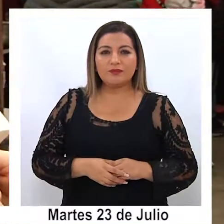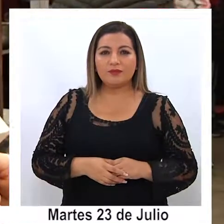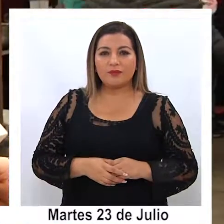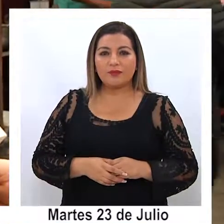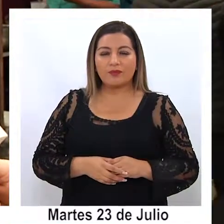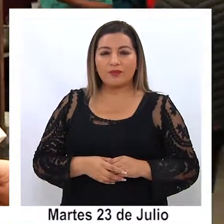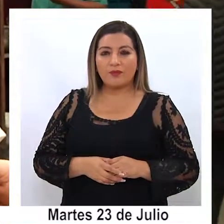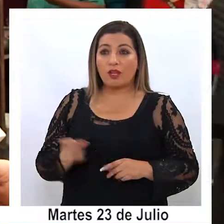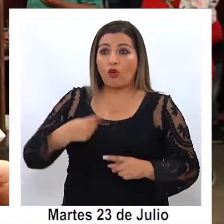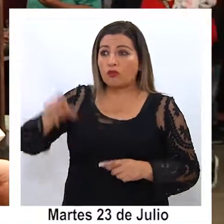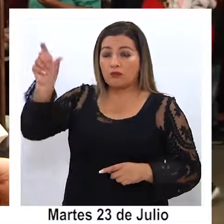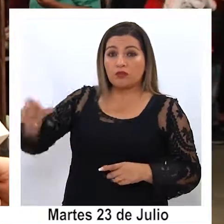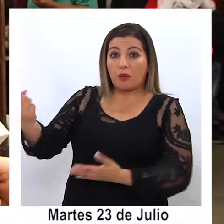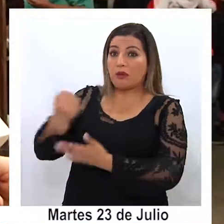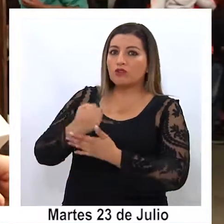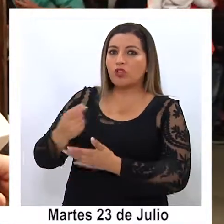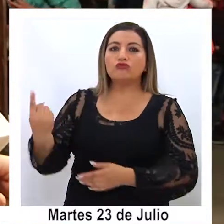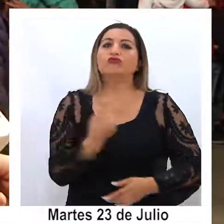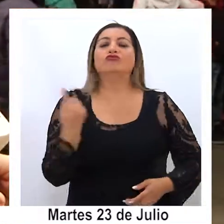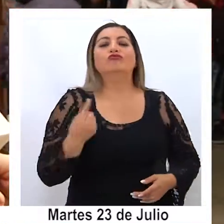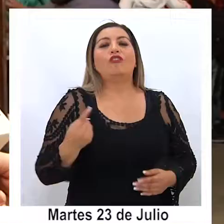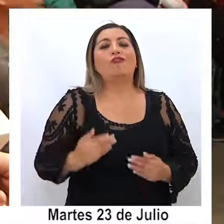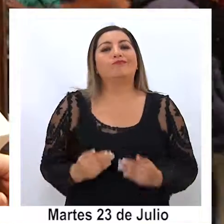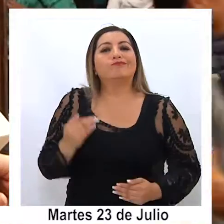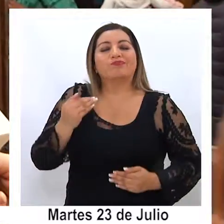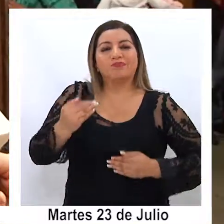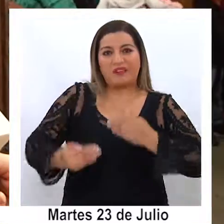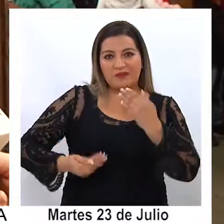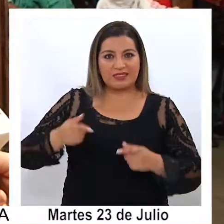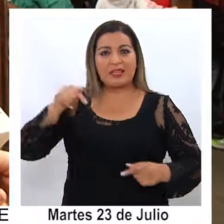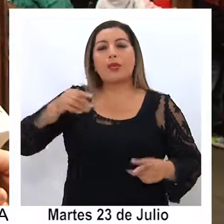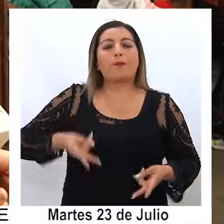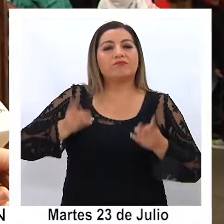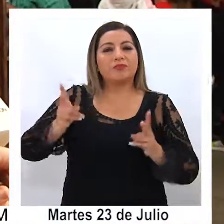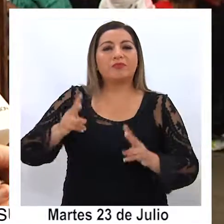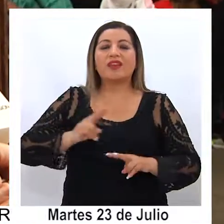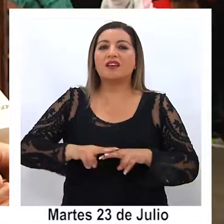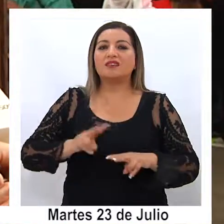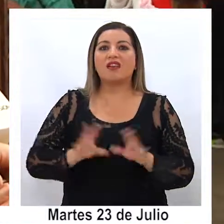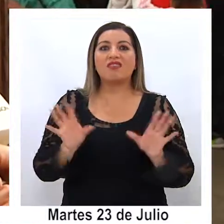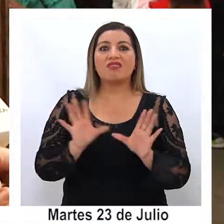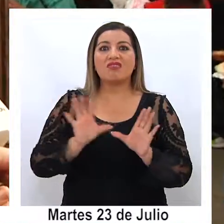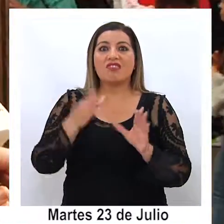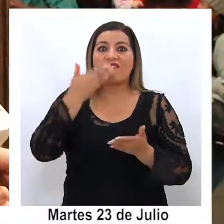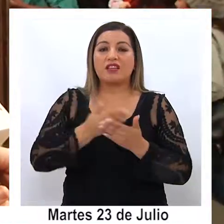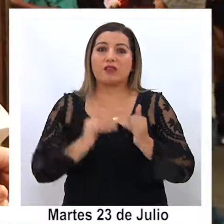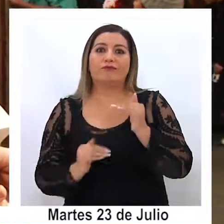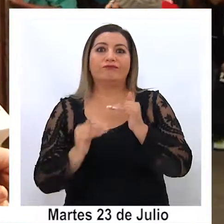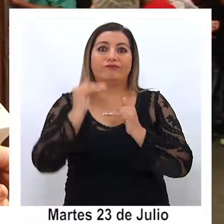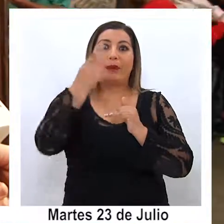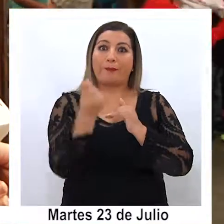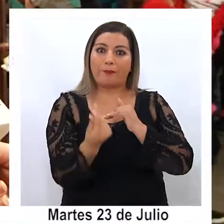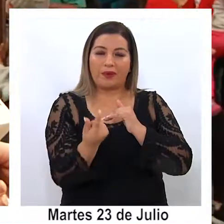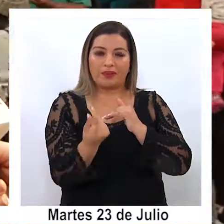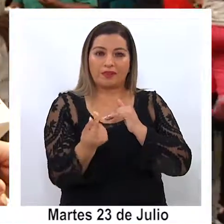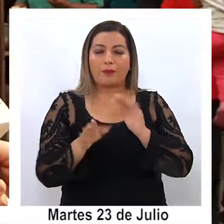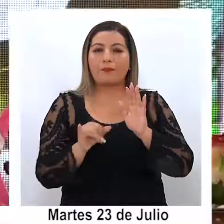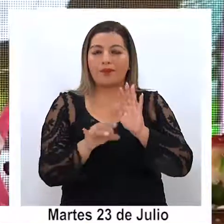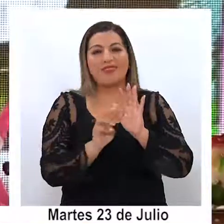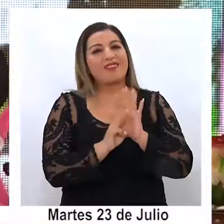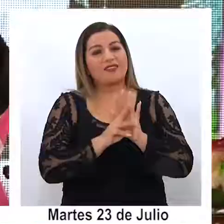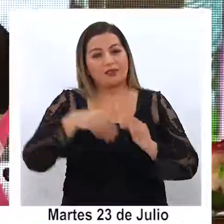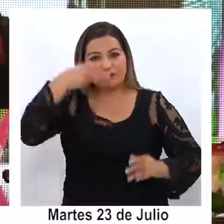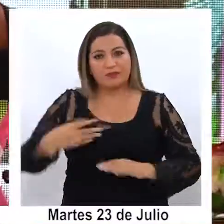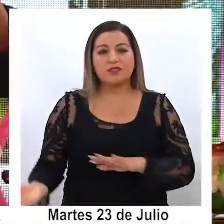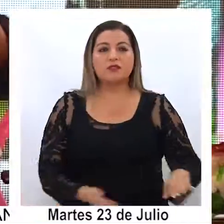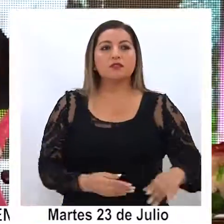Dejar de pasar por los intermediarios y que se atrevan a cruzar ese río, en la cual les permitirá ganar 10 veces más el valor con una identidad propia.